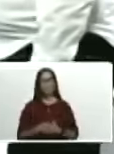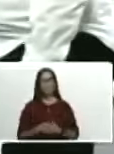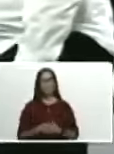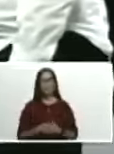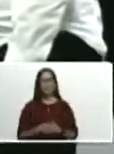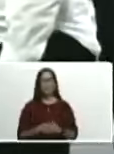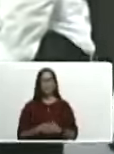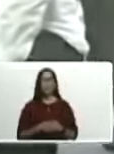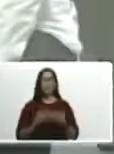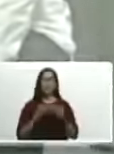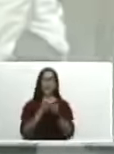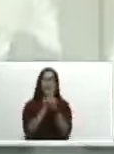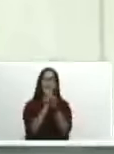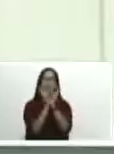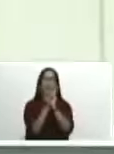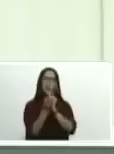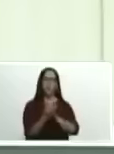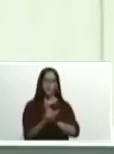el referéndum